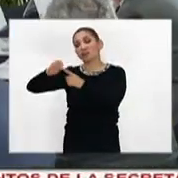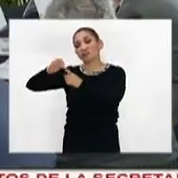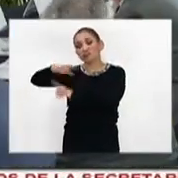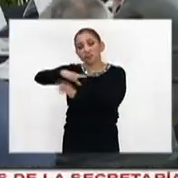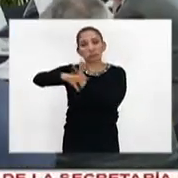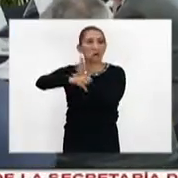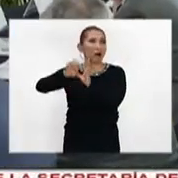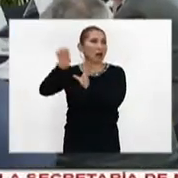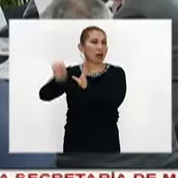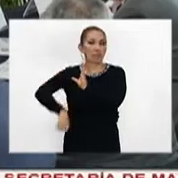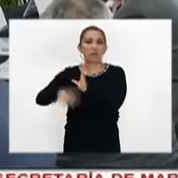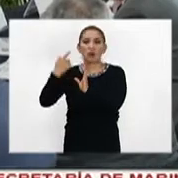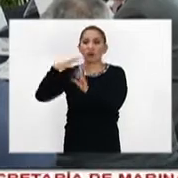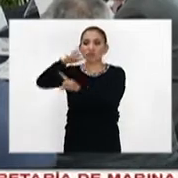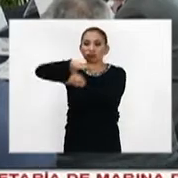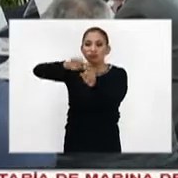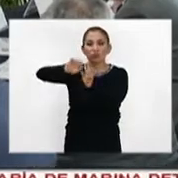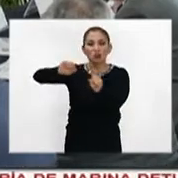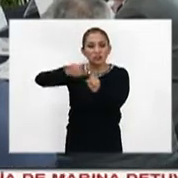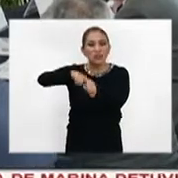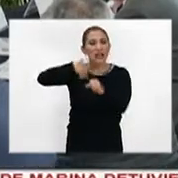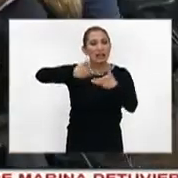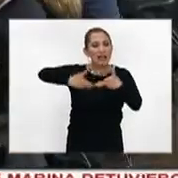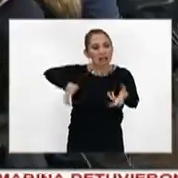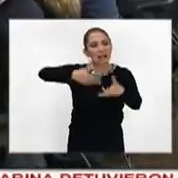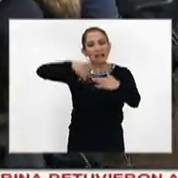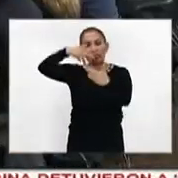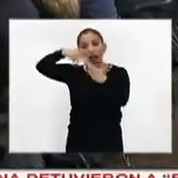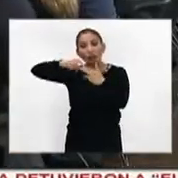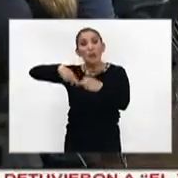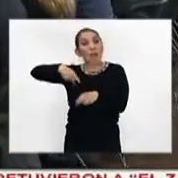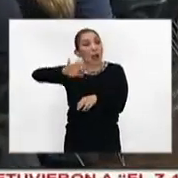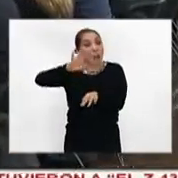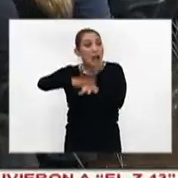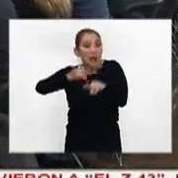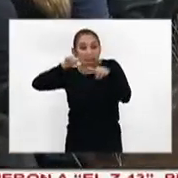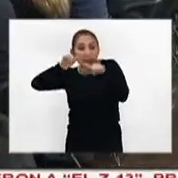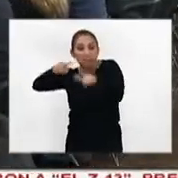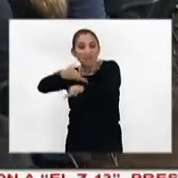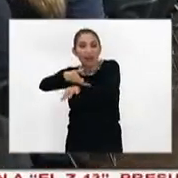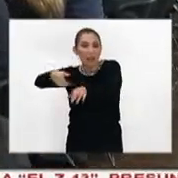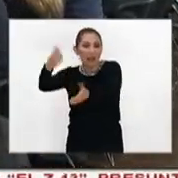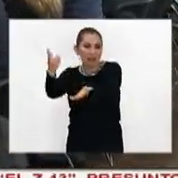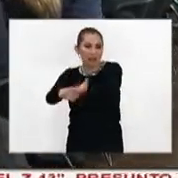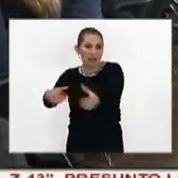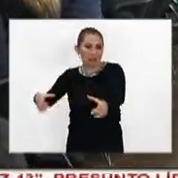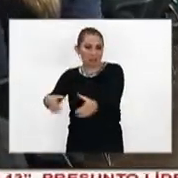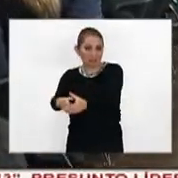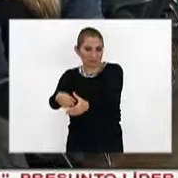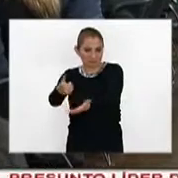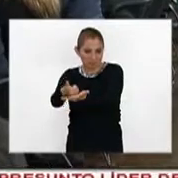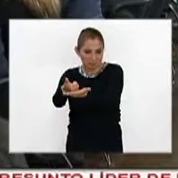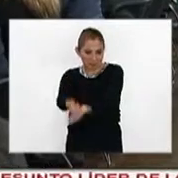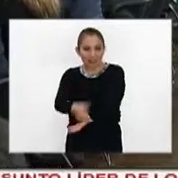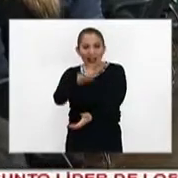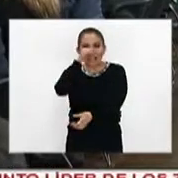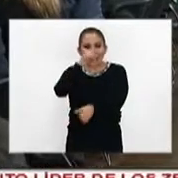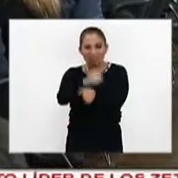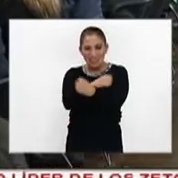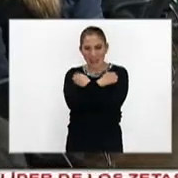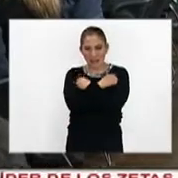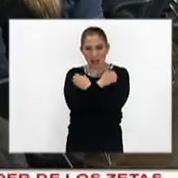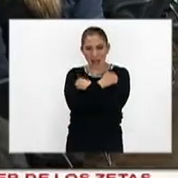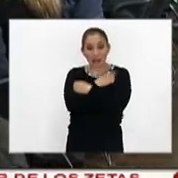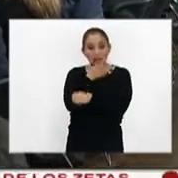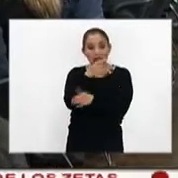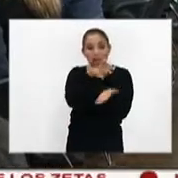por ejemplo los entornos social, urbano y regional, pero sobre todo la familia. Agregó el secretario de Educación